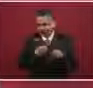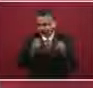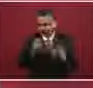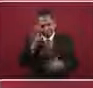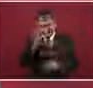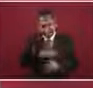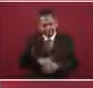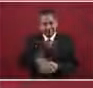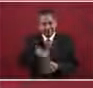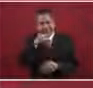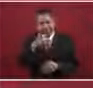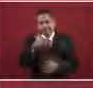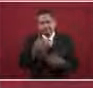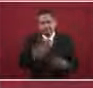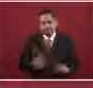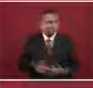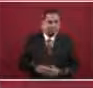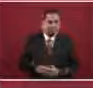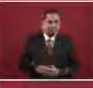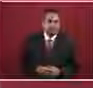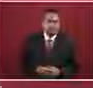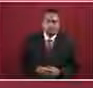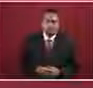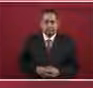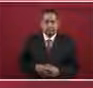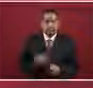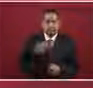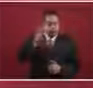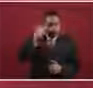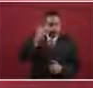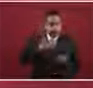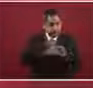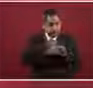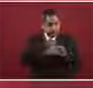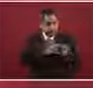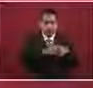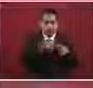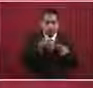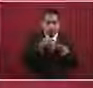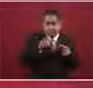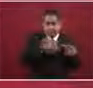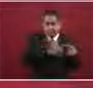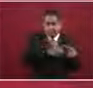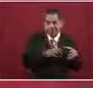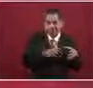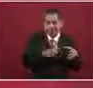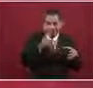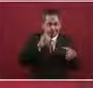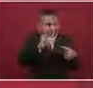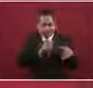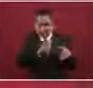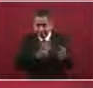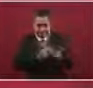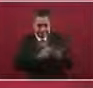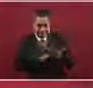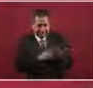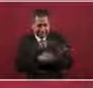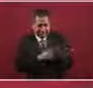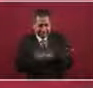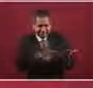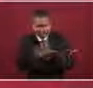la corrupción. En el periodo neoliberal, ahí están los datos de